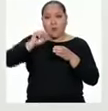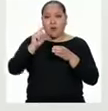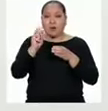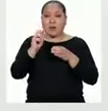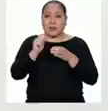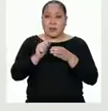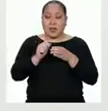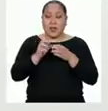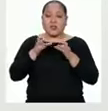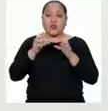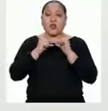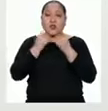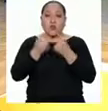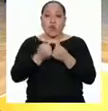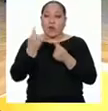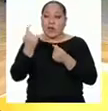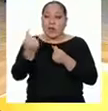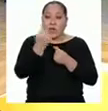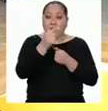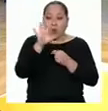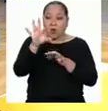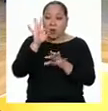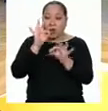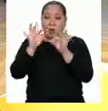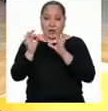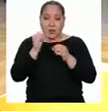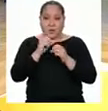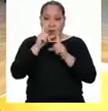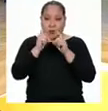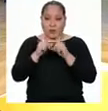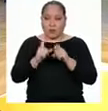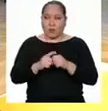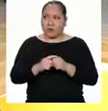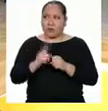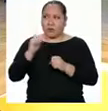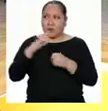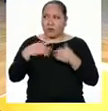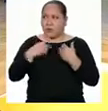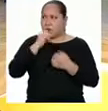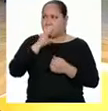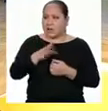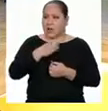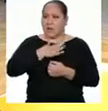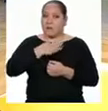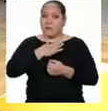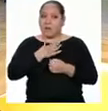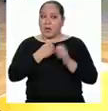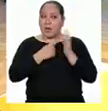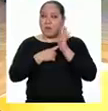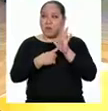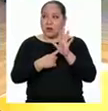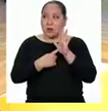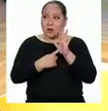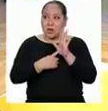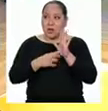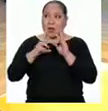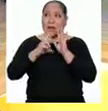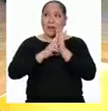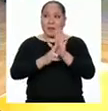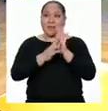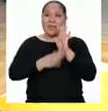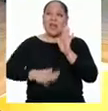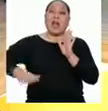uno ha elegido para encuestar. Pero no podemos decir que nuestra muestra representa fielmente a la